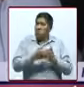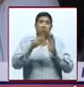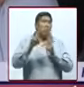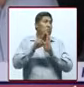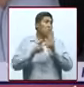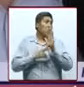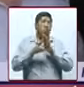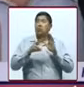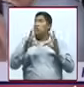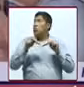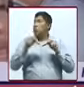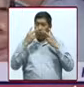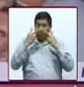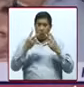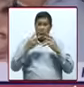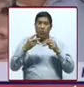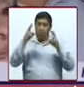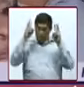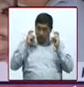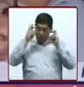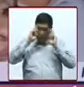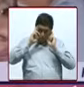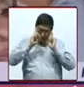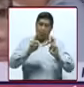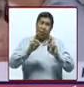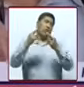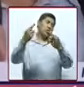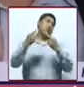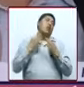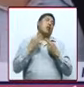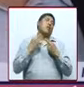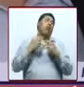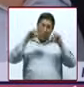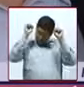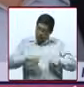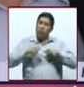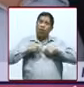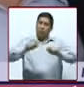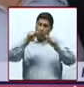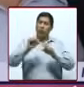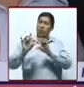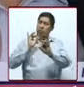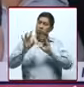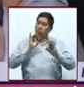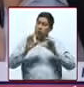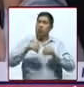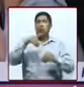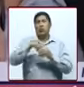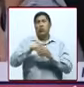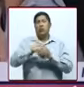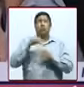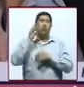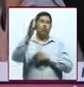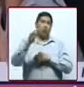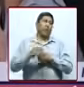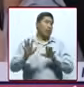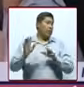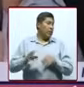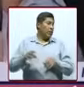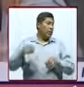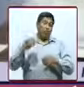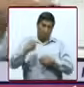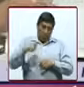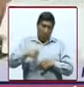mucho menos vemos el criterio de respetarse a sí mismo para poder continuar este proceso de preselección. Por ende, nosotros